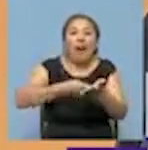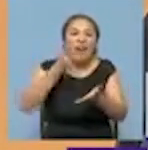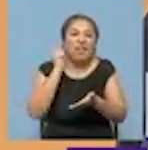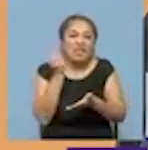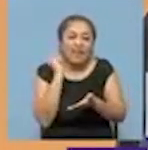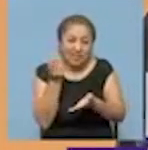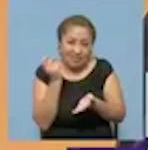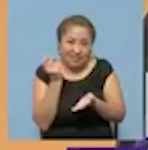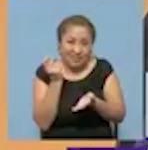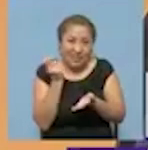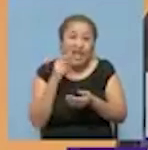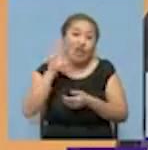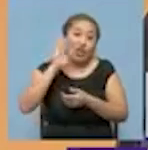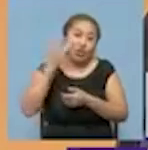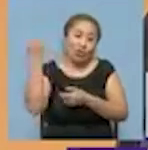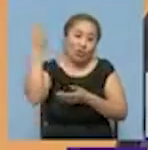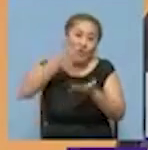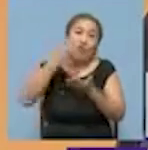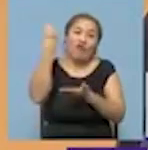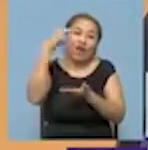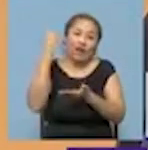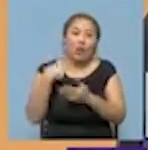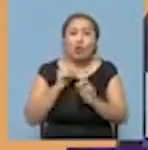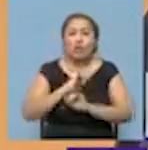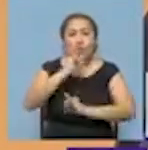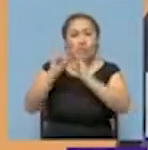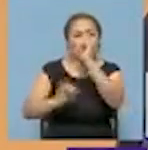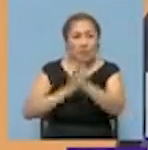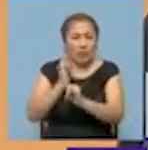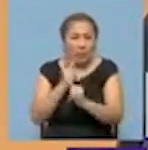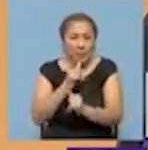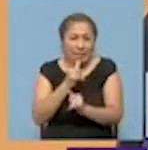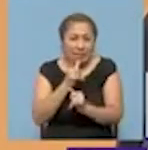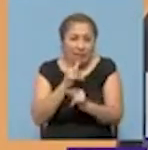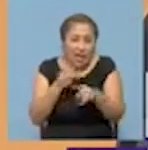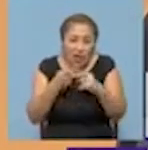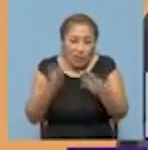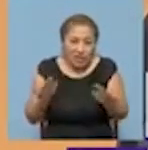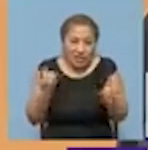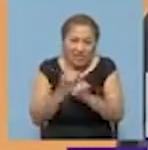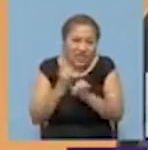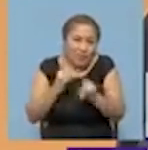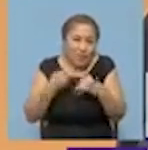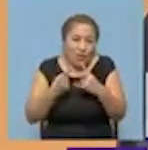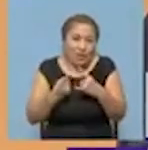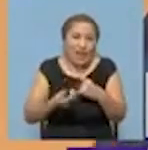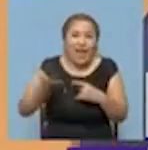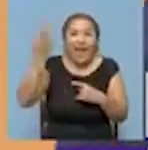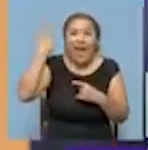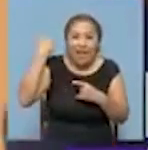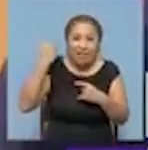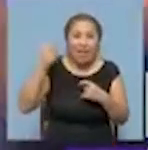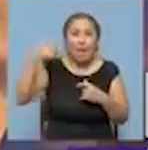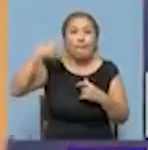nueva york que esta gente cuando habla de conspiración es algo ridícula esto es política como fue siempre en época de alejandro magno